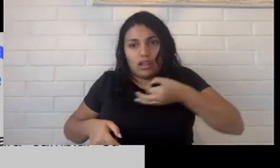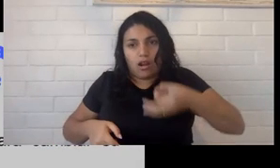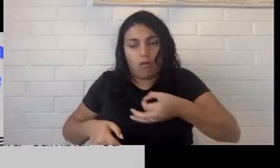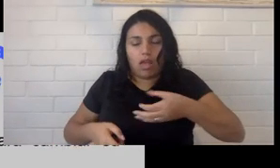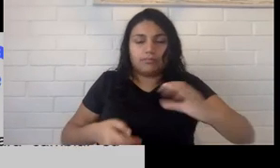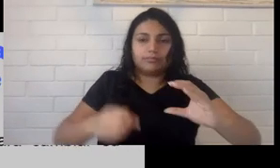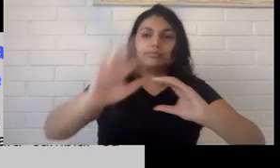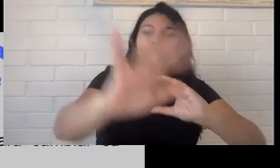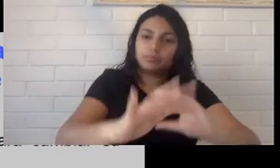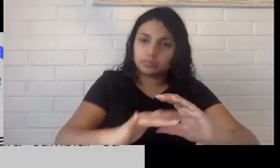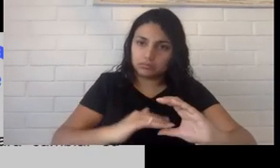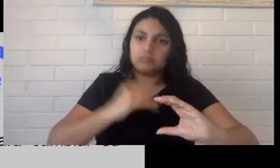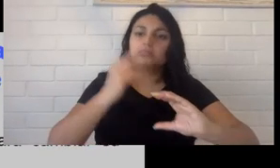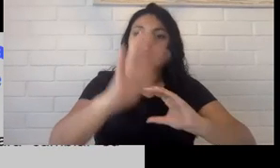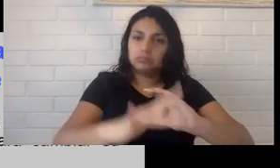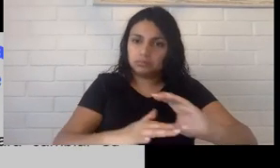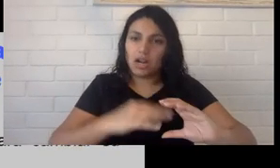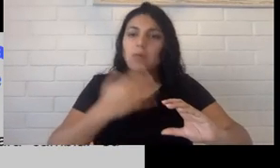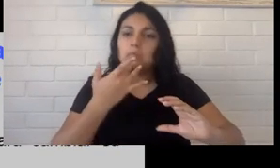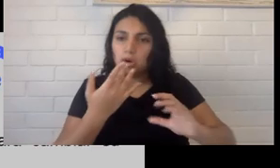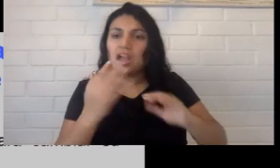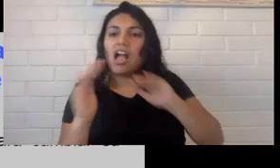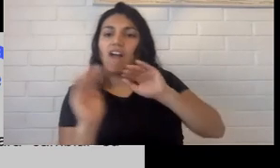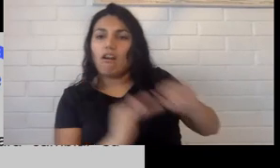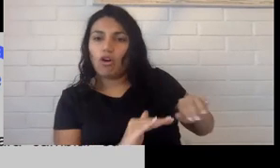puesto que es favorable energéticamente, puesto que